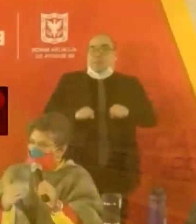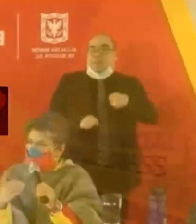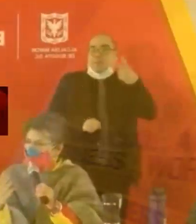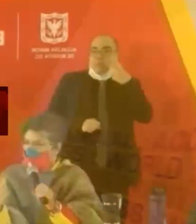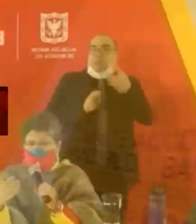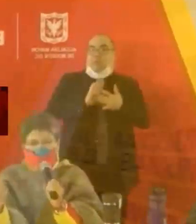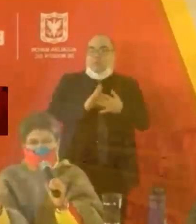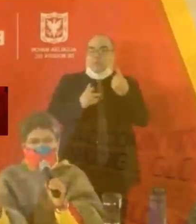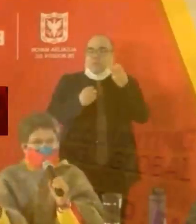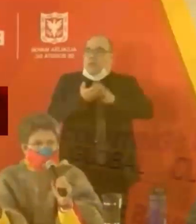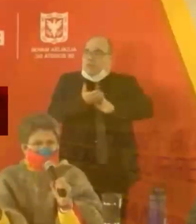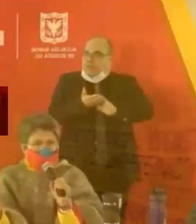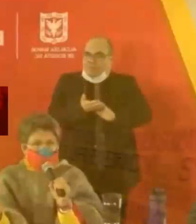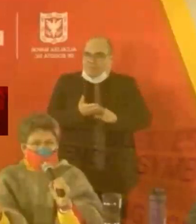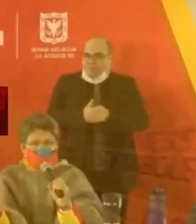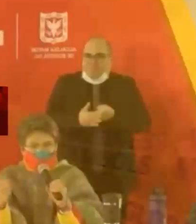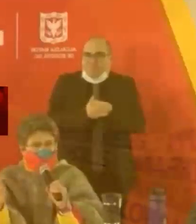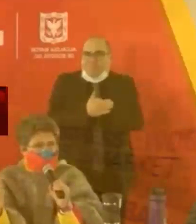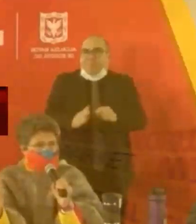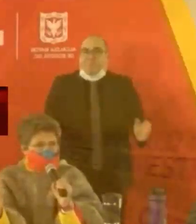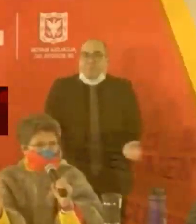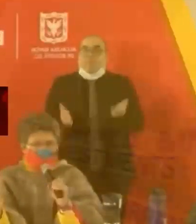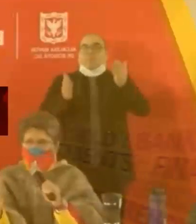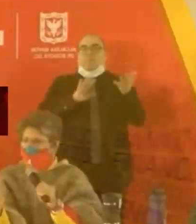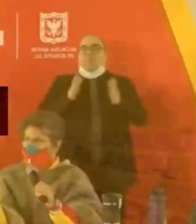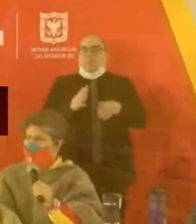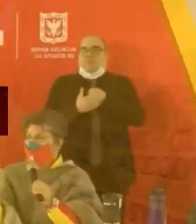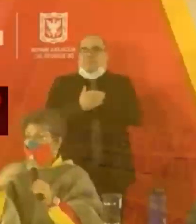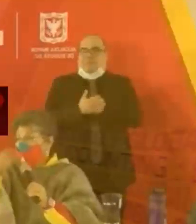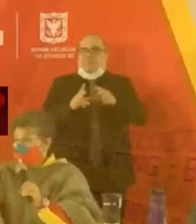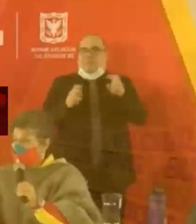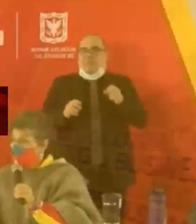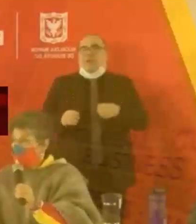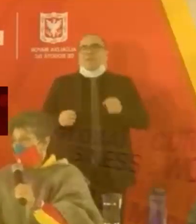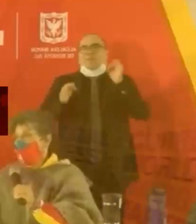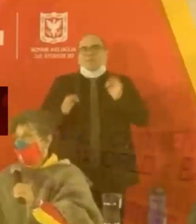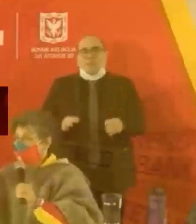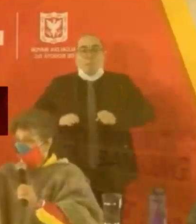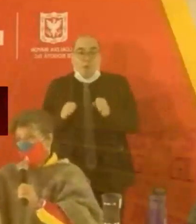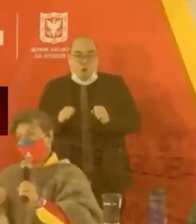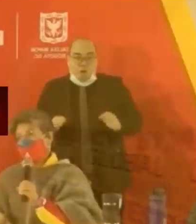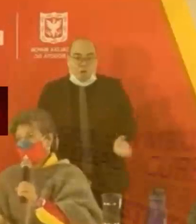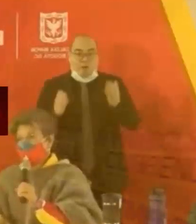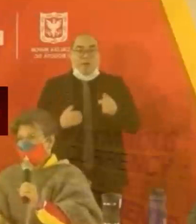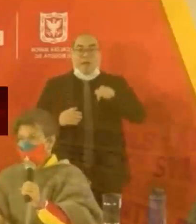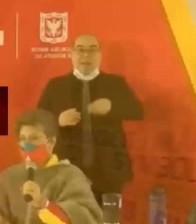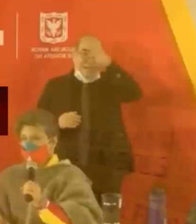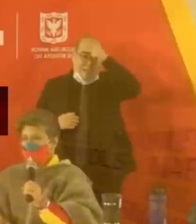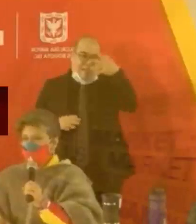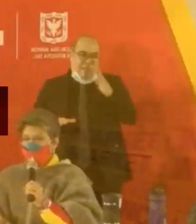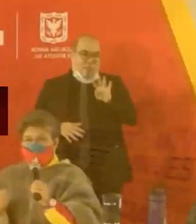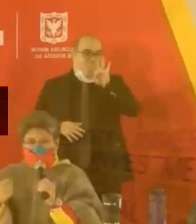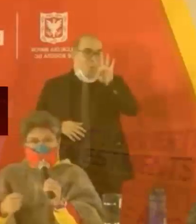esta medida, este pronunciamiento que han hecho ustedes? ¿O es un saludo a la bandera y la alcaldesa perfectamente podría